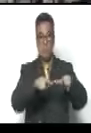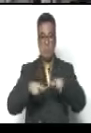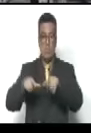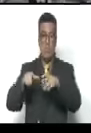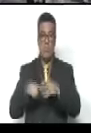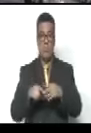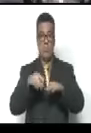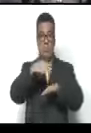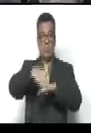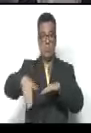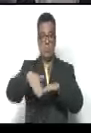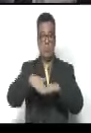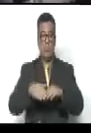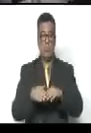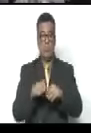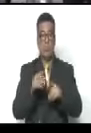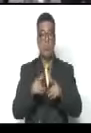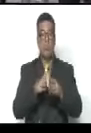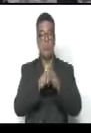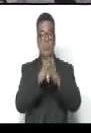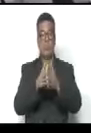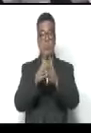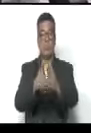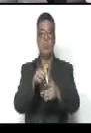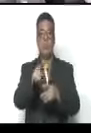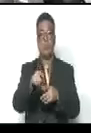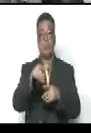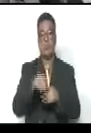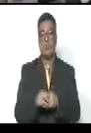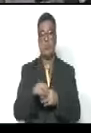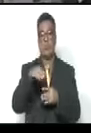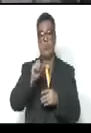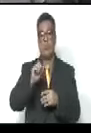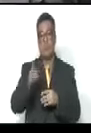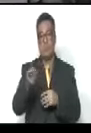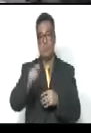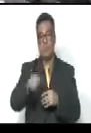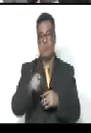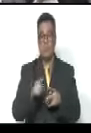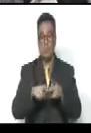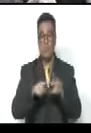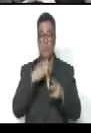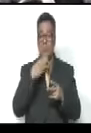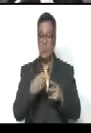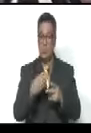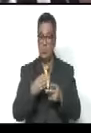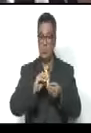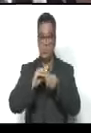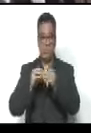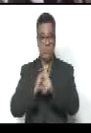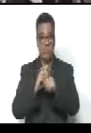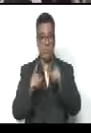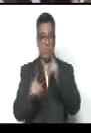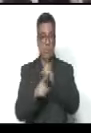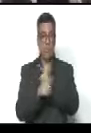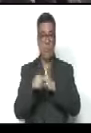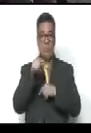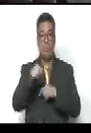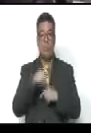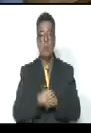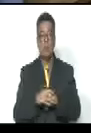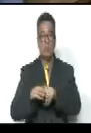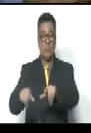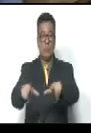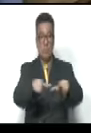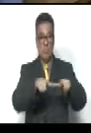para la Dirección de Transporte Naval, Galpón de Charallave. Segundo, solicitud de modificación de la declaratoria de